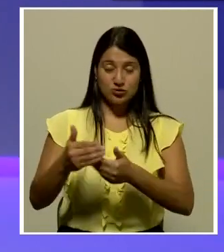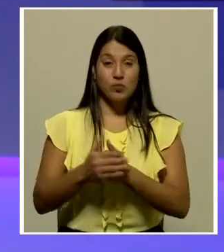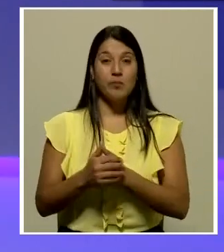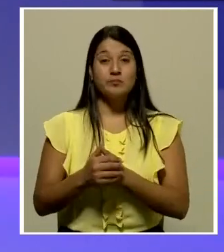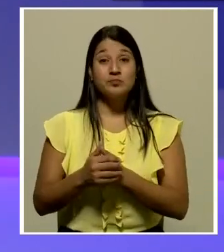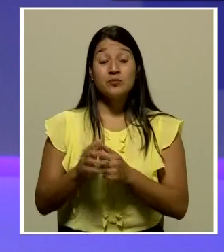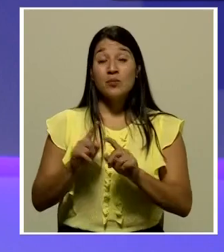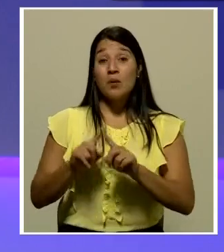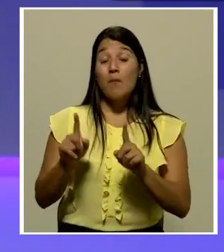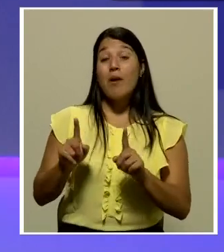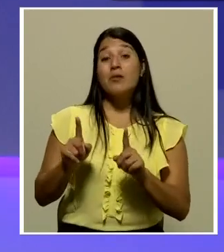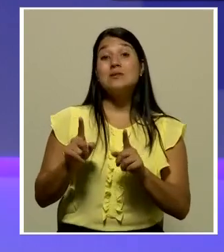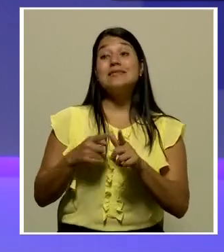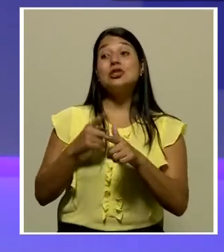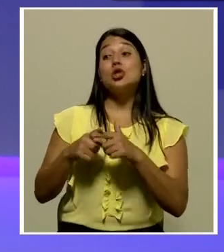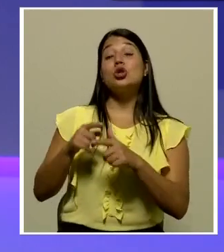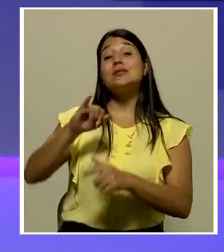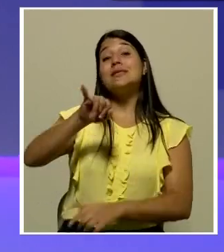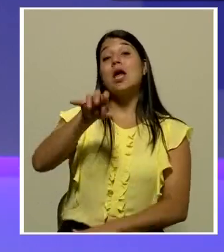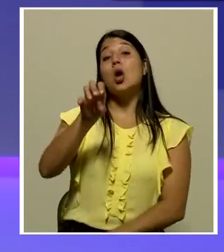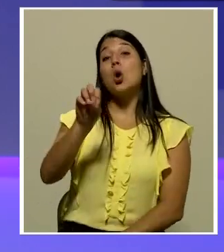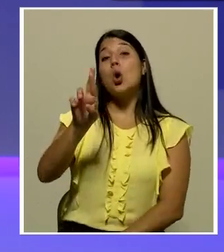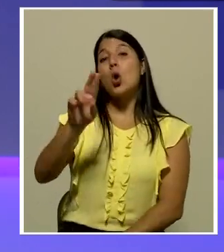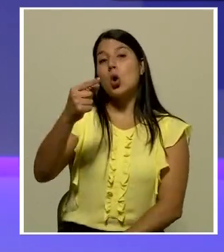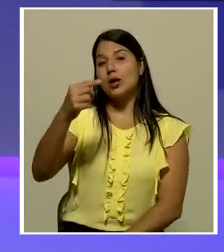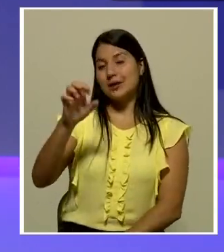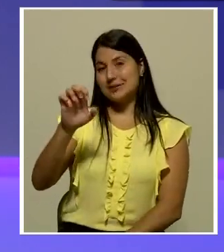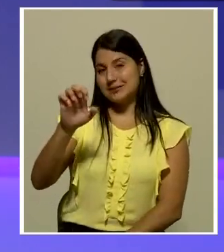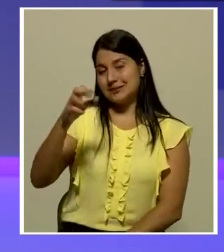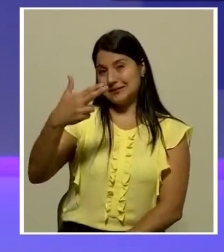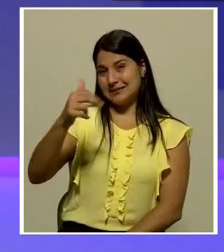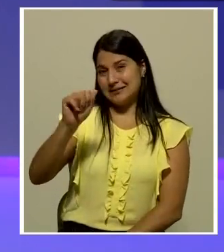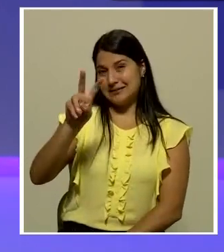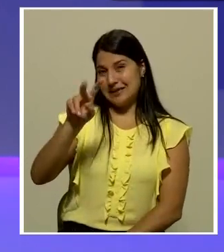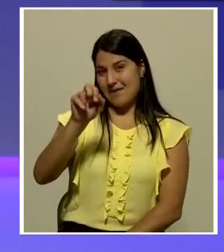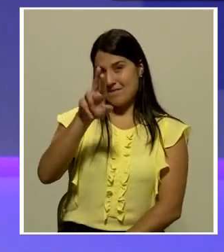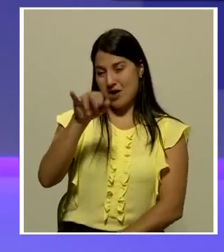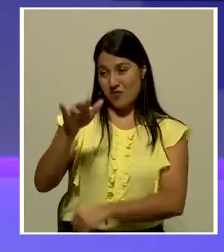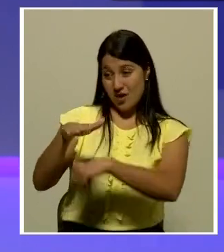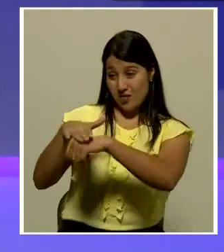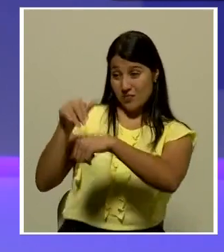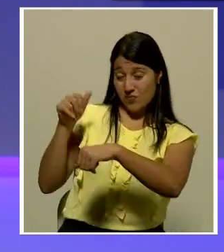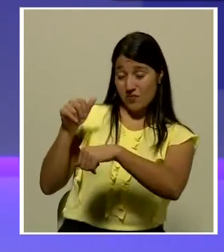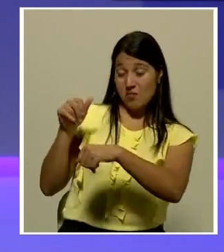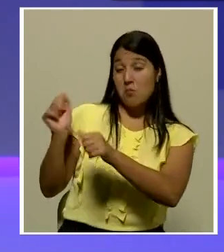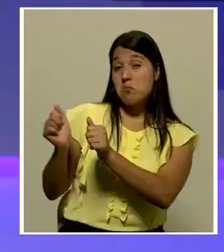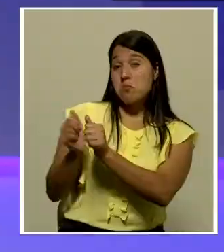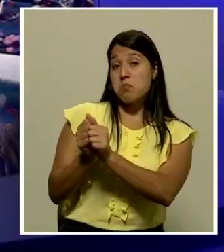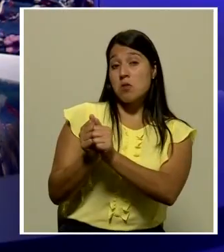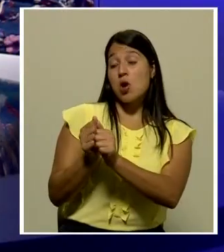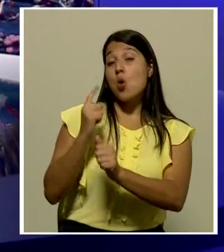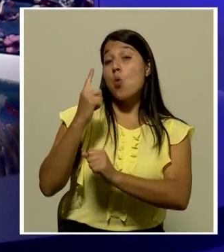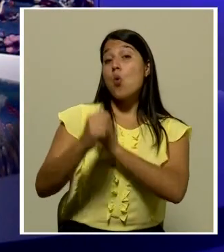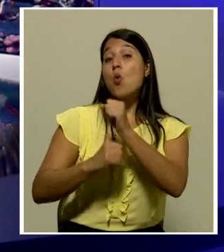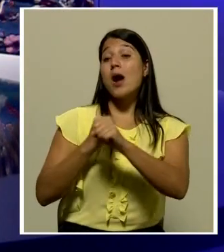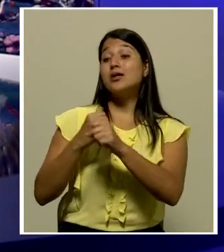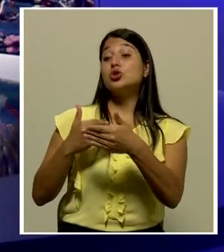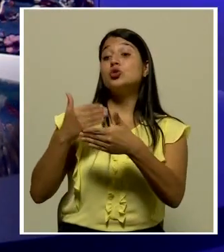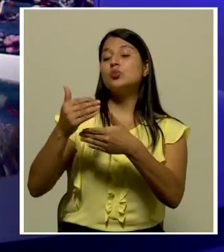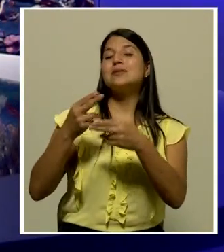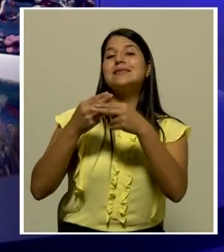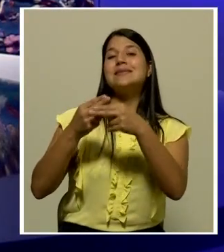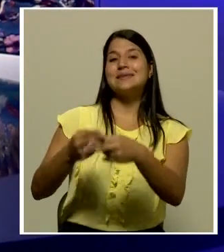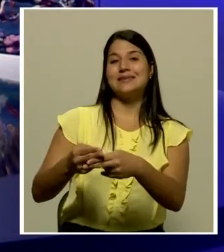él lo llama don Jorge Chavarría y como al año 2016, creo, es nombrado magistrado de la